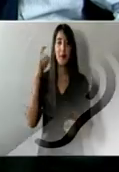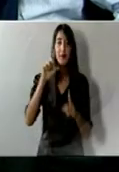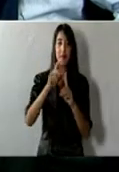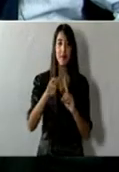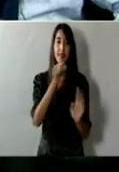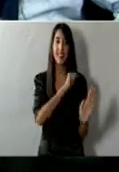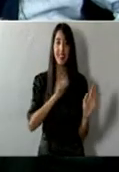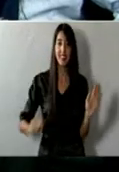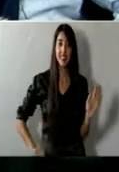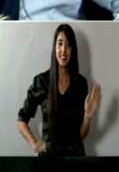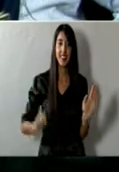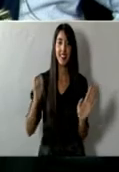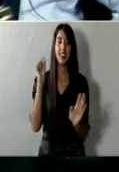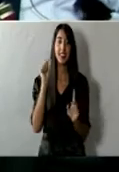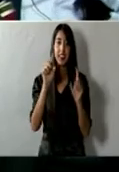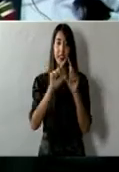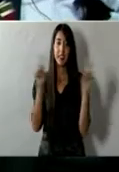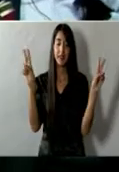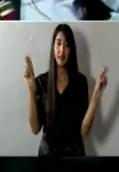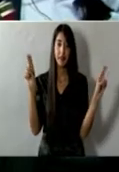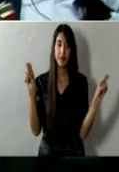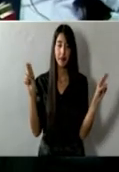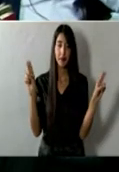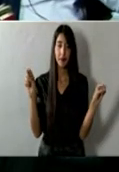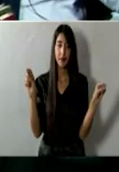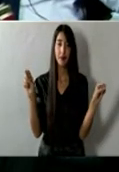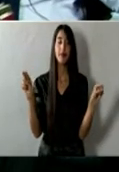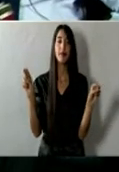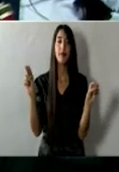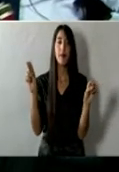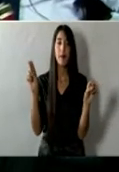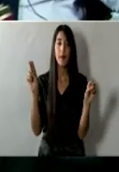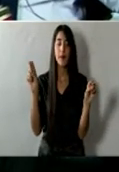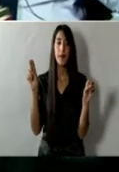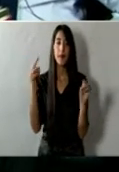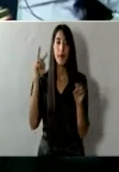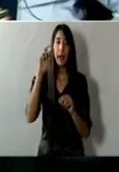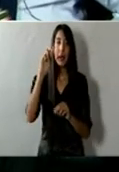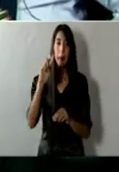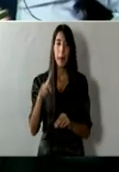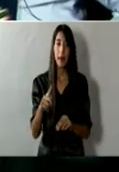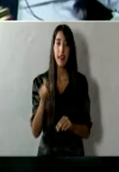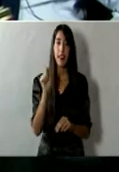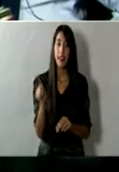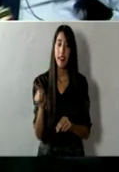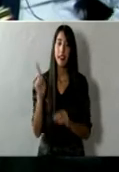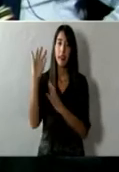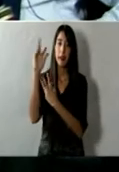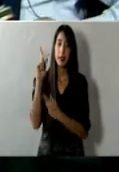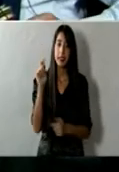este programa que se llama Vasijas de Honra. Hoy vamos a ver una temática que se titula El pan de la presencia de